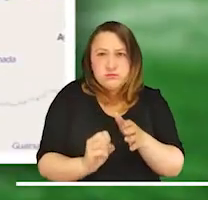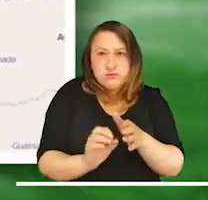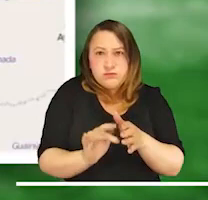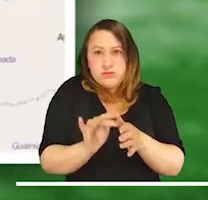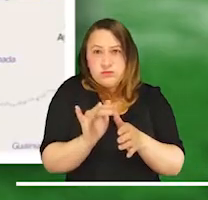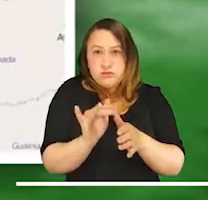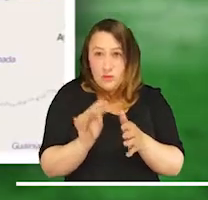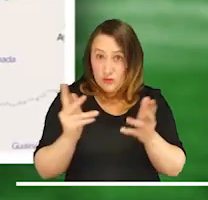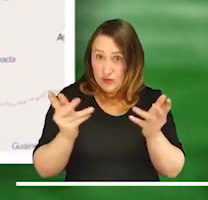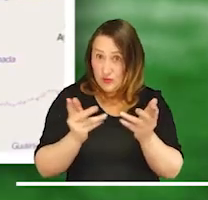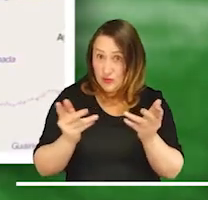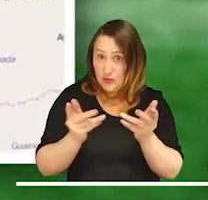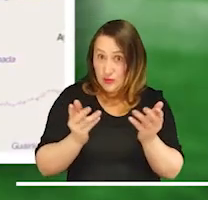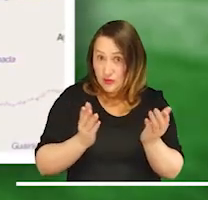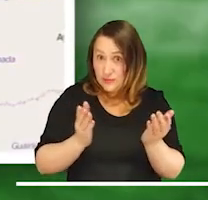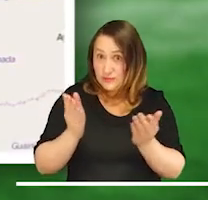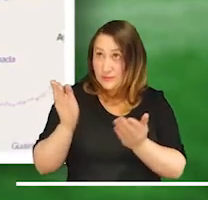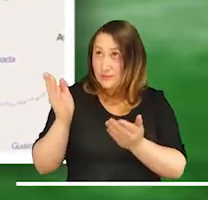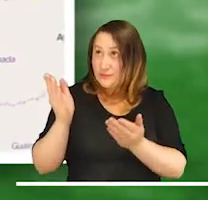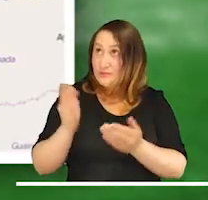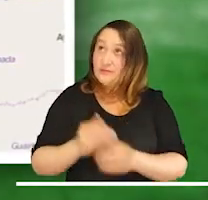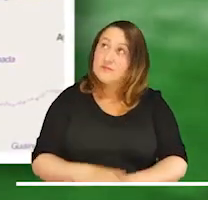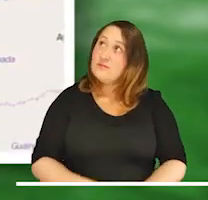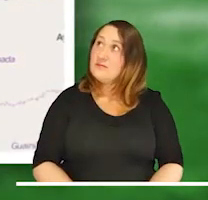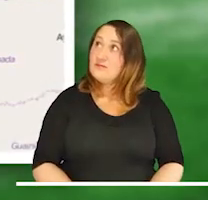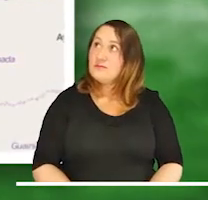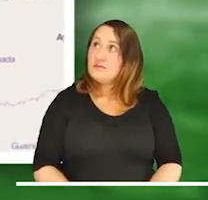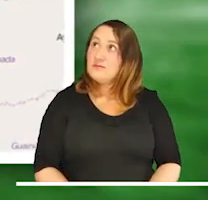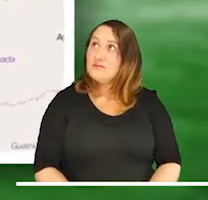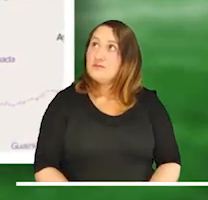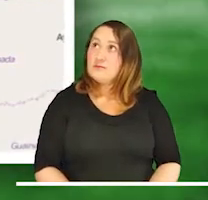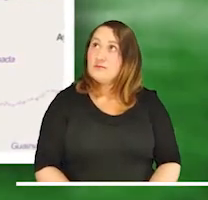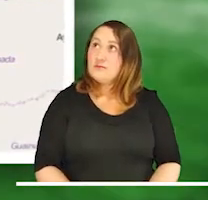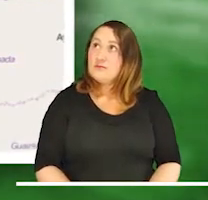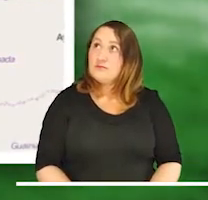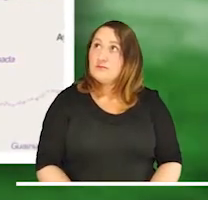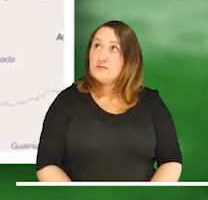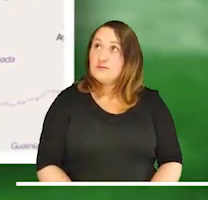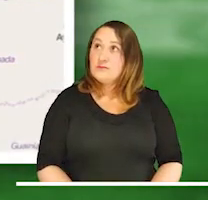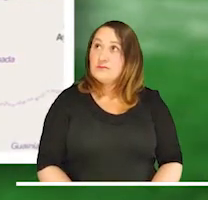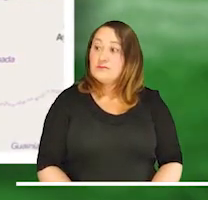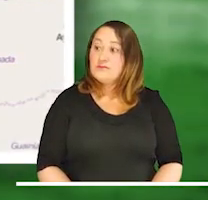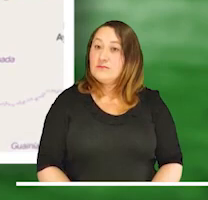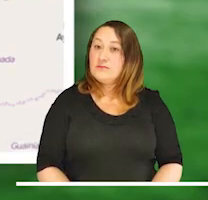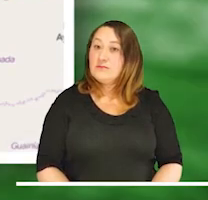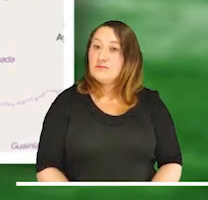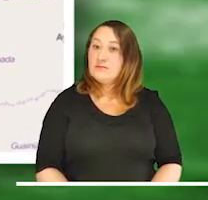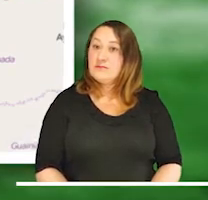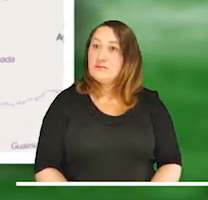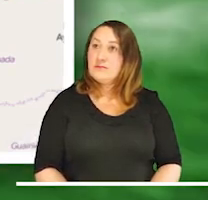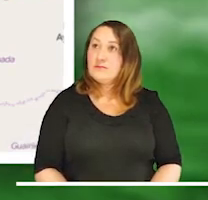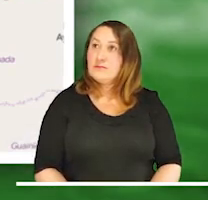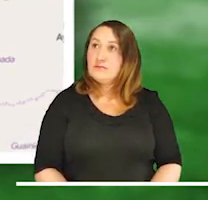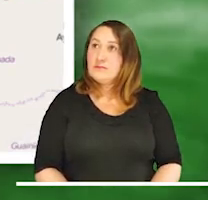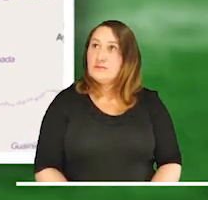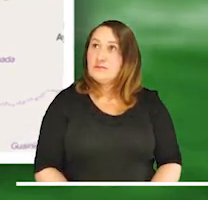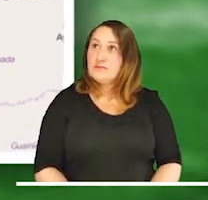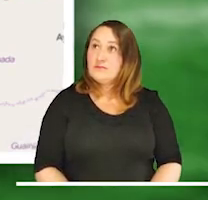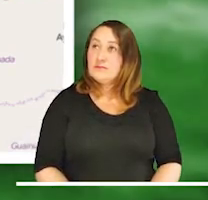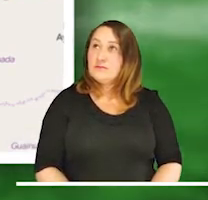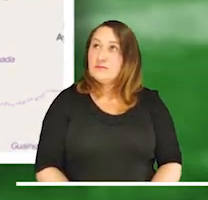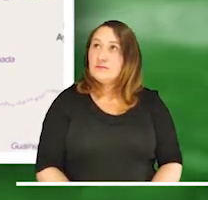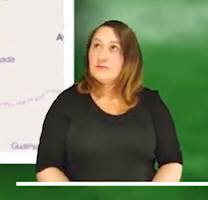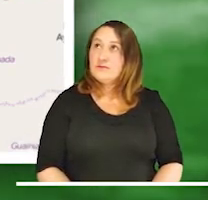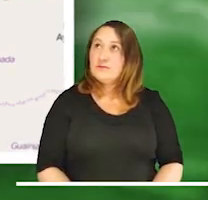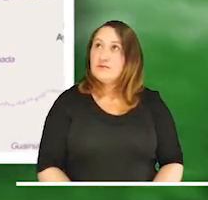En Meta, activamos la alerta roja por las crecientes registradas en el río Ocoa, especialmente en el